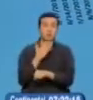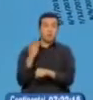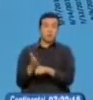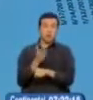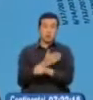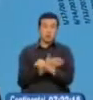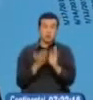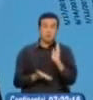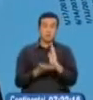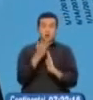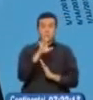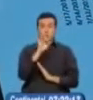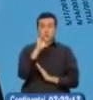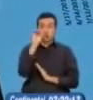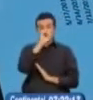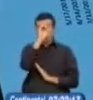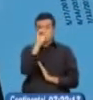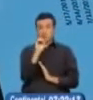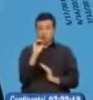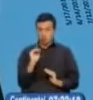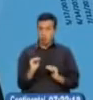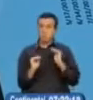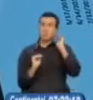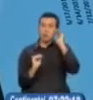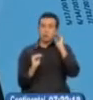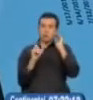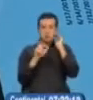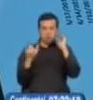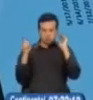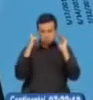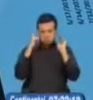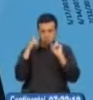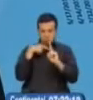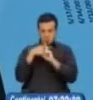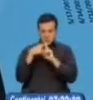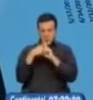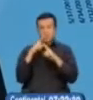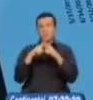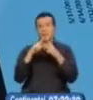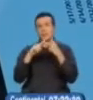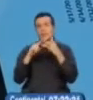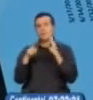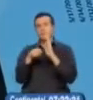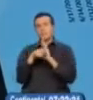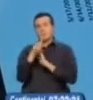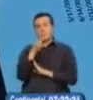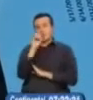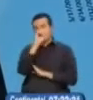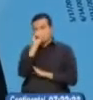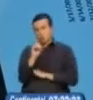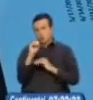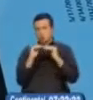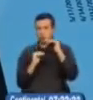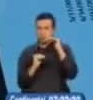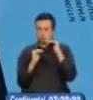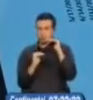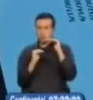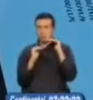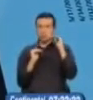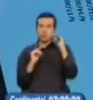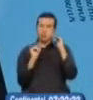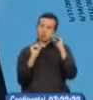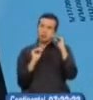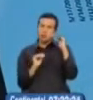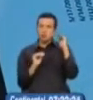tenía más de 80% de calificaciones de opiniones positivas y un menos de 20% de negativas. Luego se produce